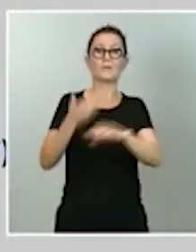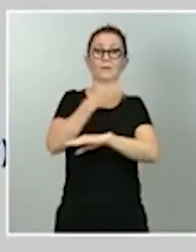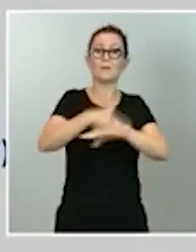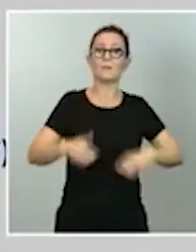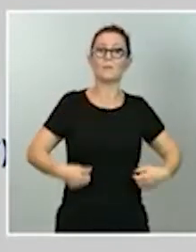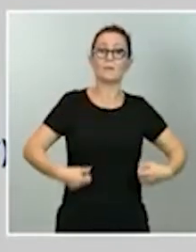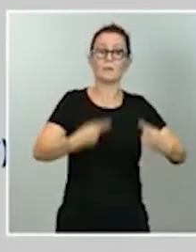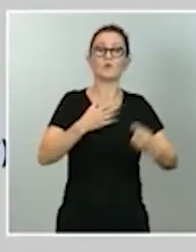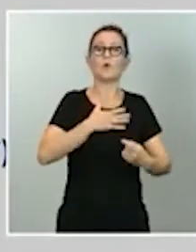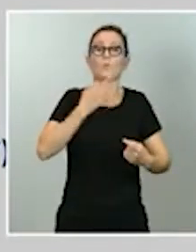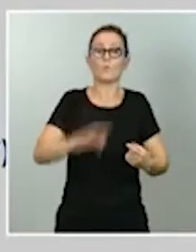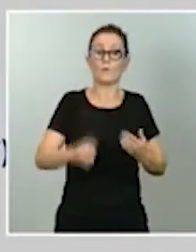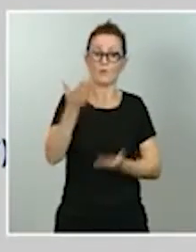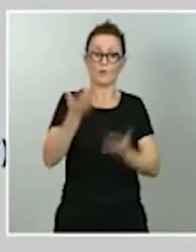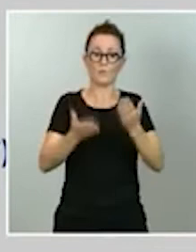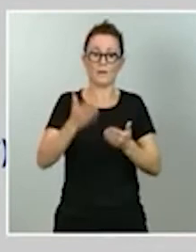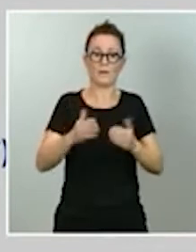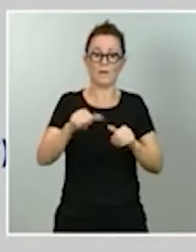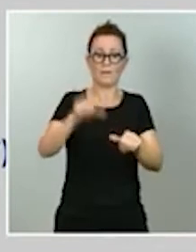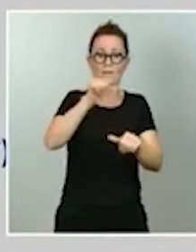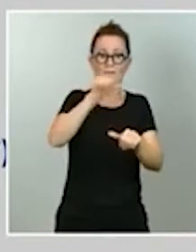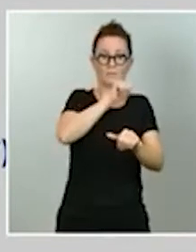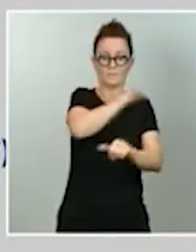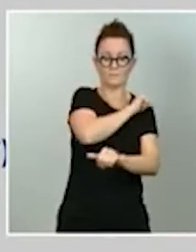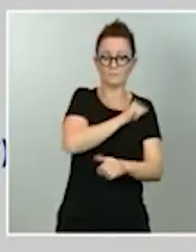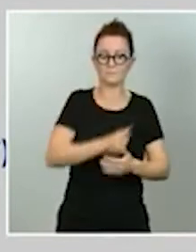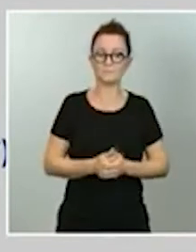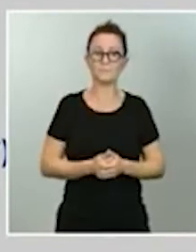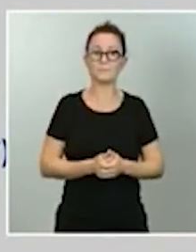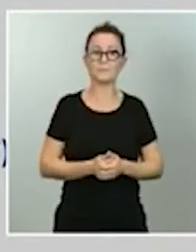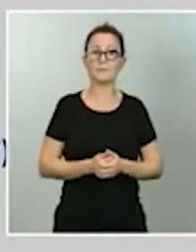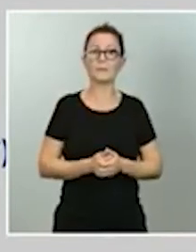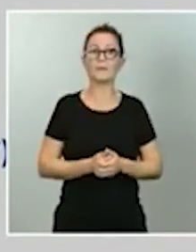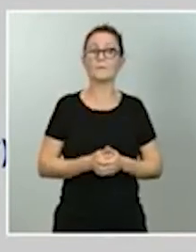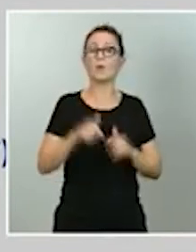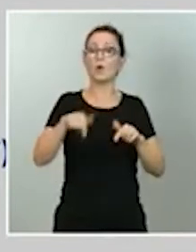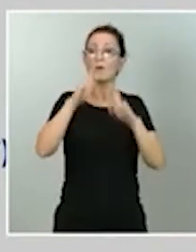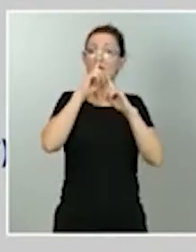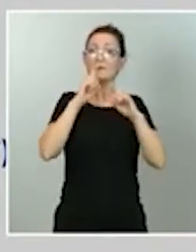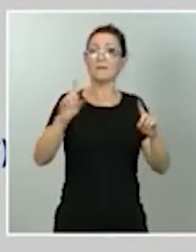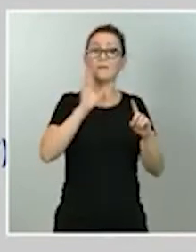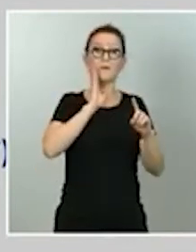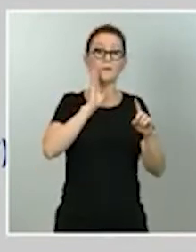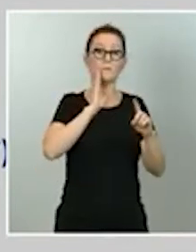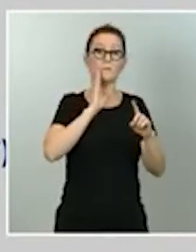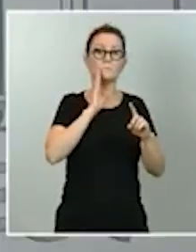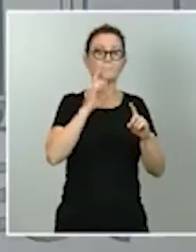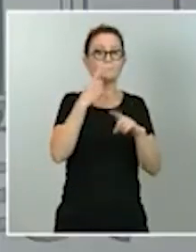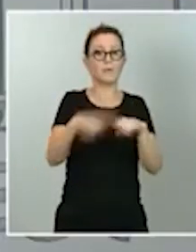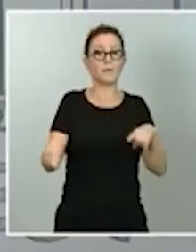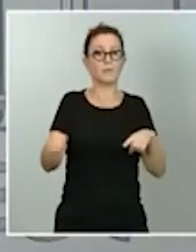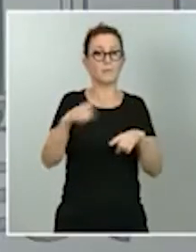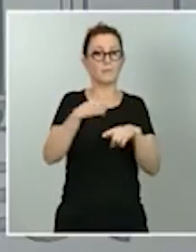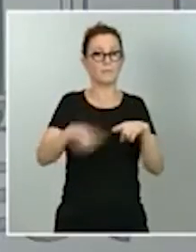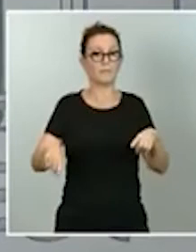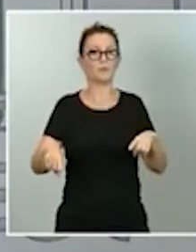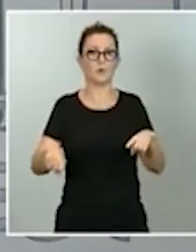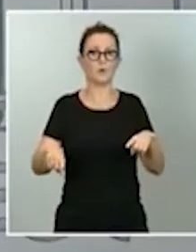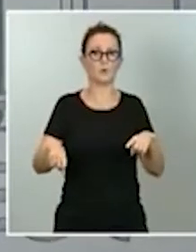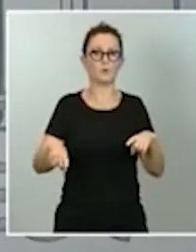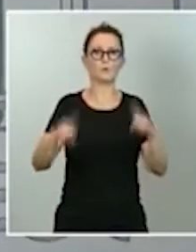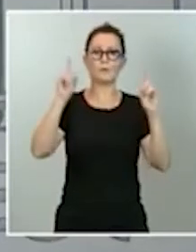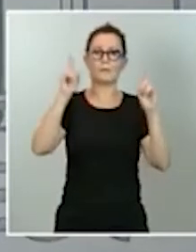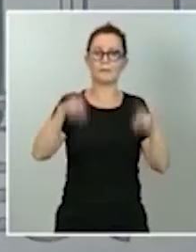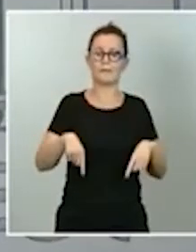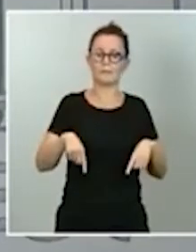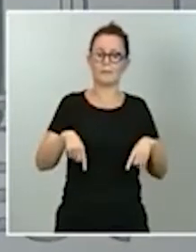con ejercicios anteriores sin embargo este año como decía hay elementos que configuran también una nueva realidad que no tiene